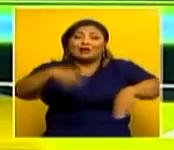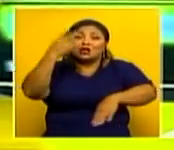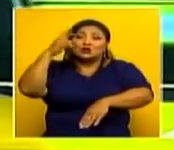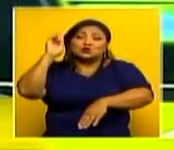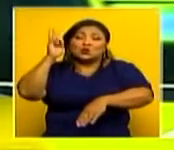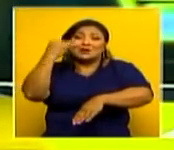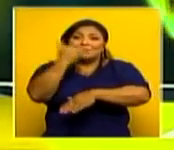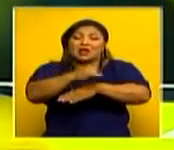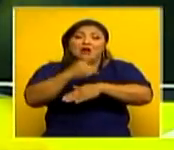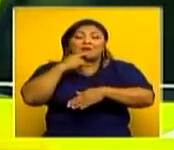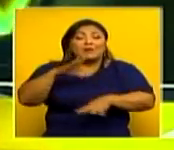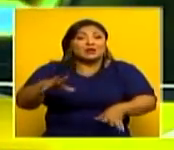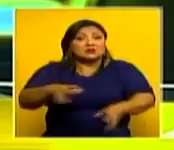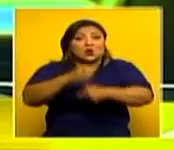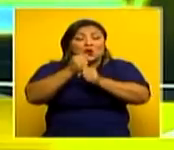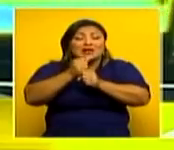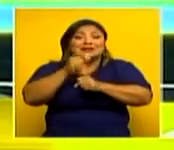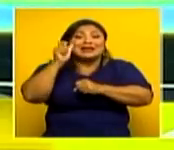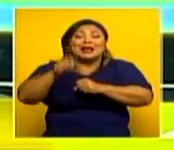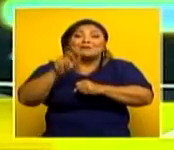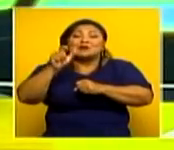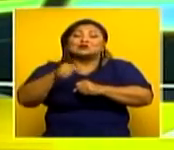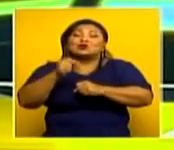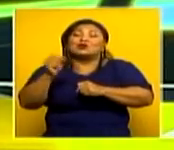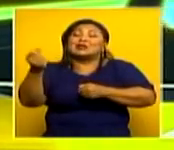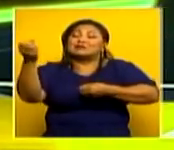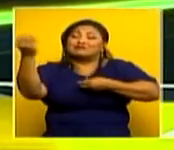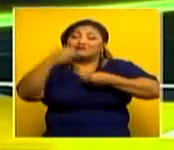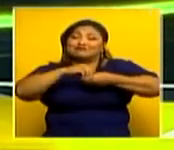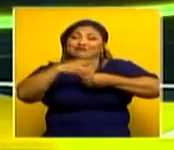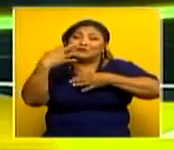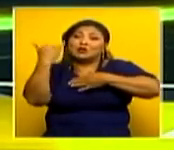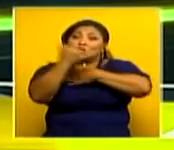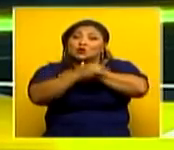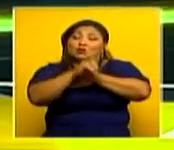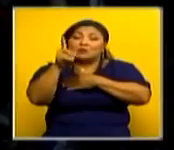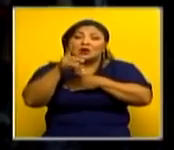para asegurarse que los extranjeros continúen su recorrido hasta Perú.